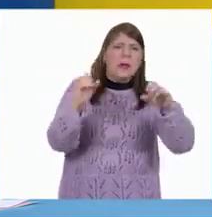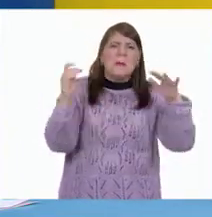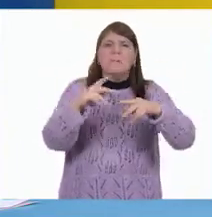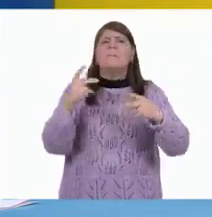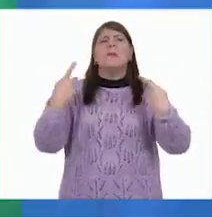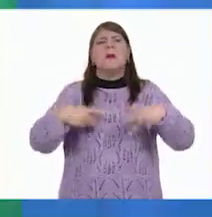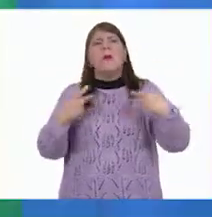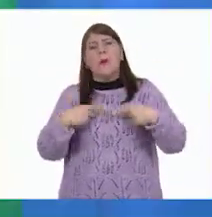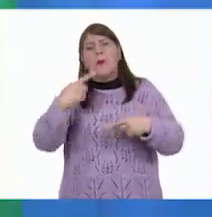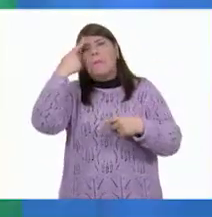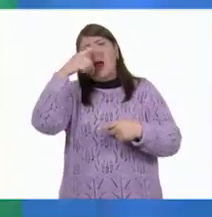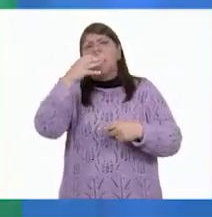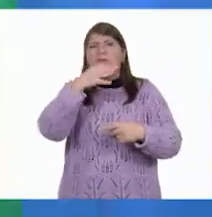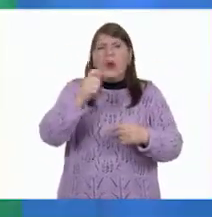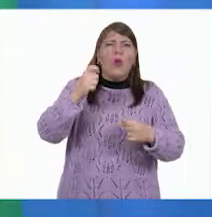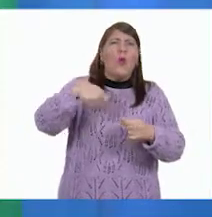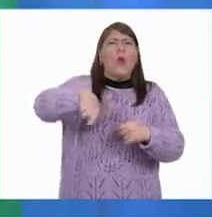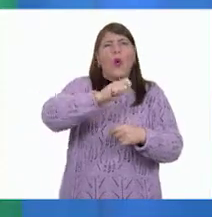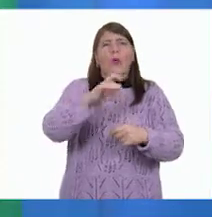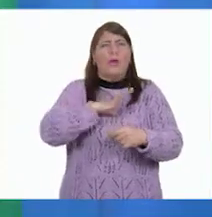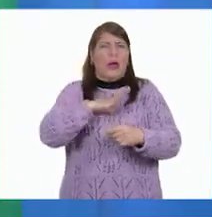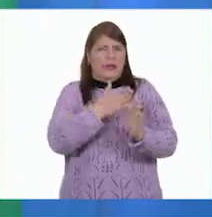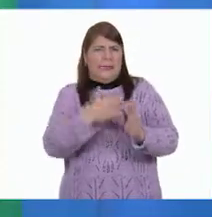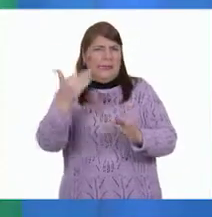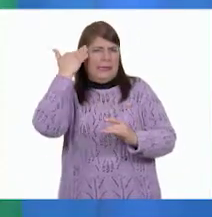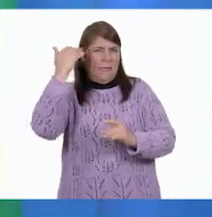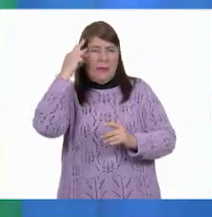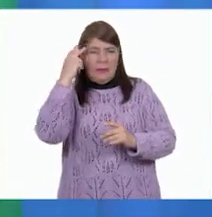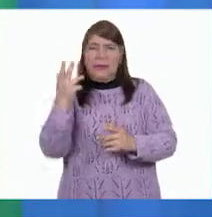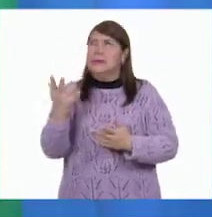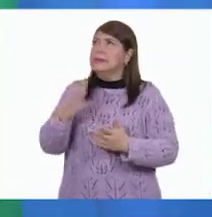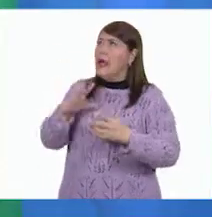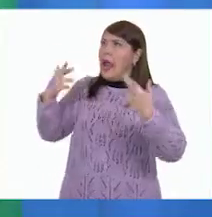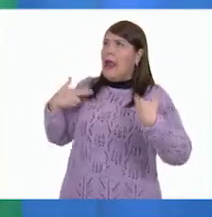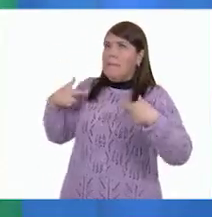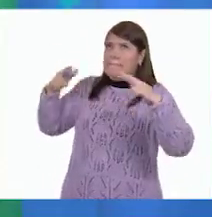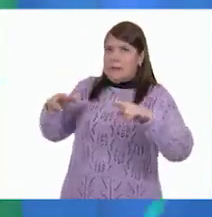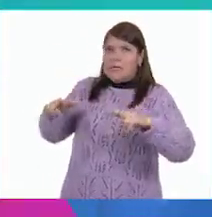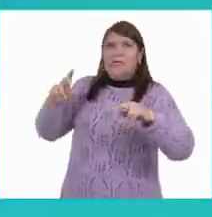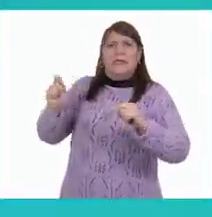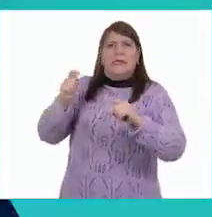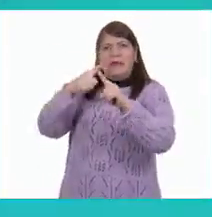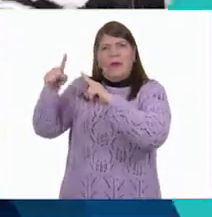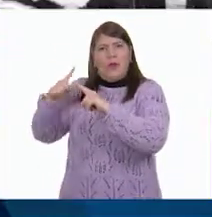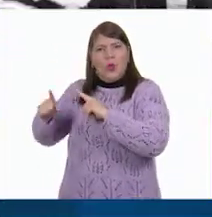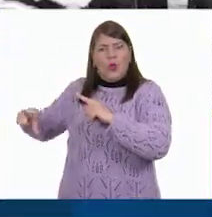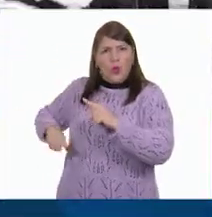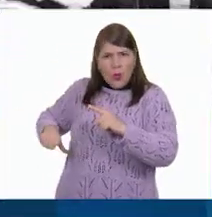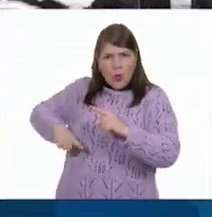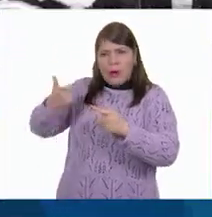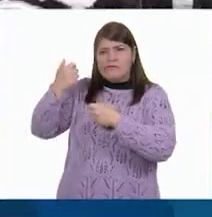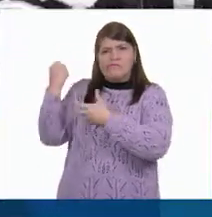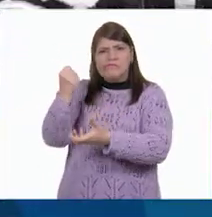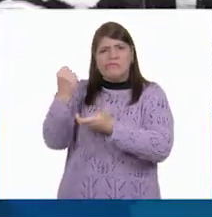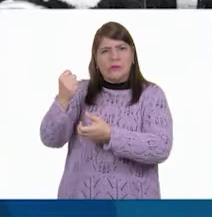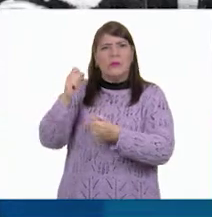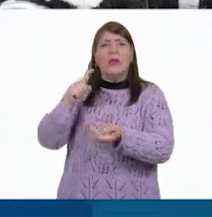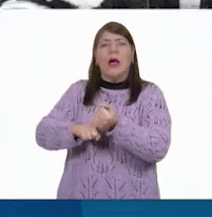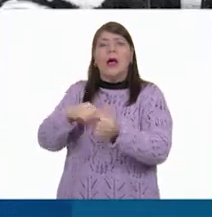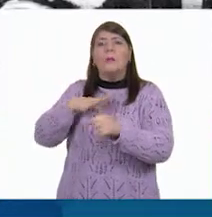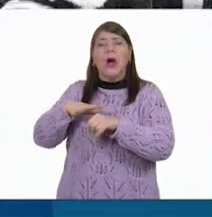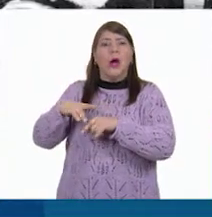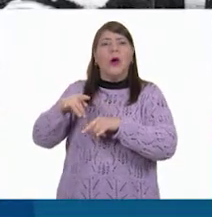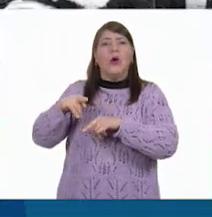de Díaz? Pues hubo representantes de los gobiernos e inversionistas extranjeros. Hasta desfilaron con carros